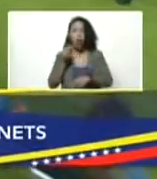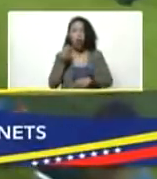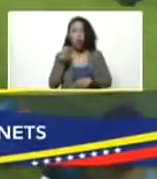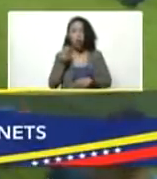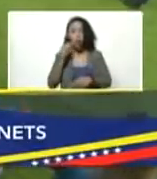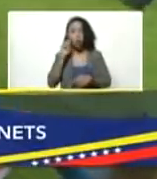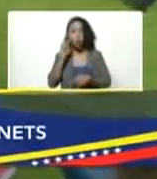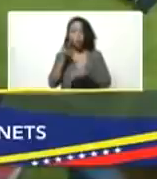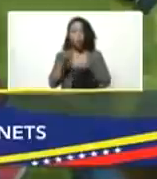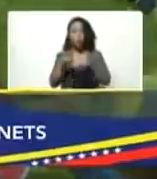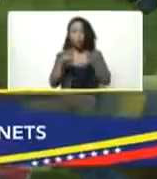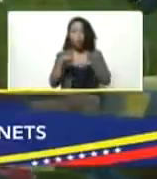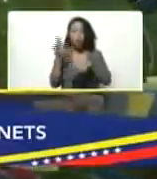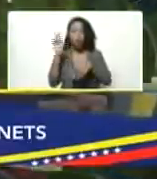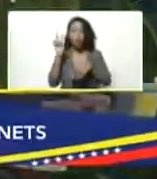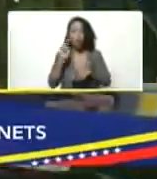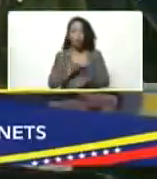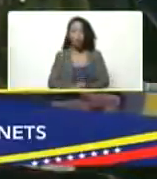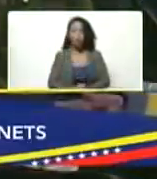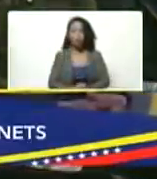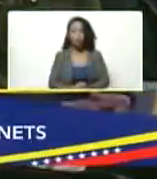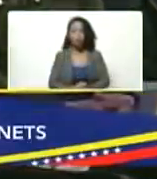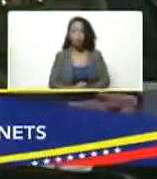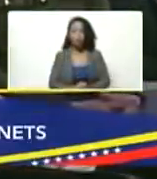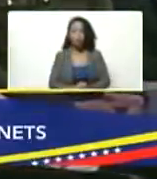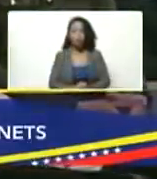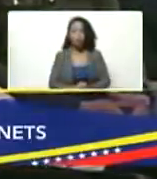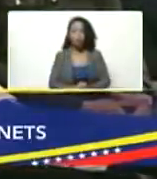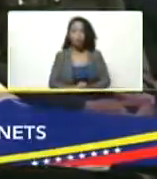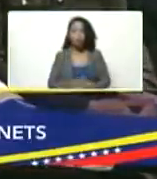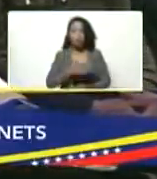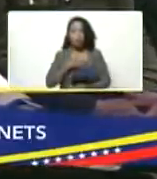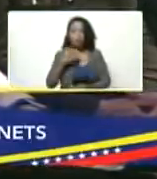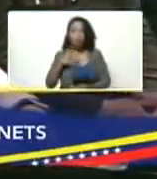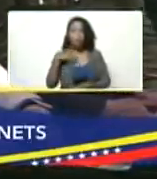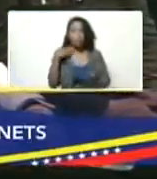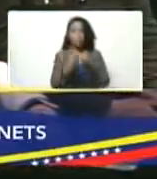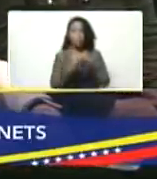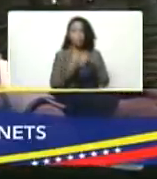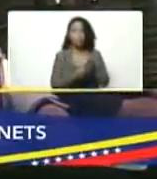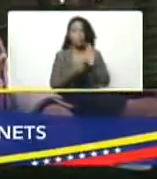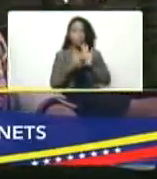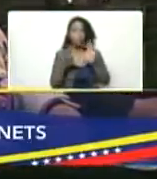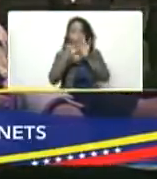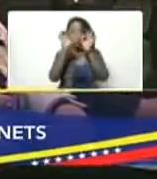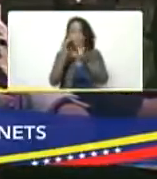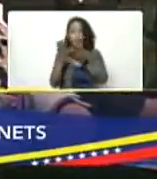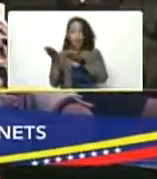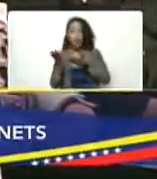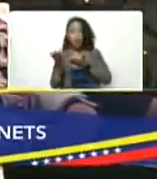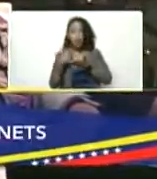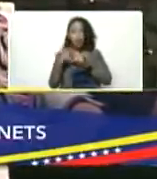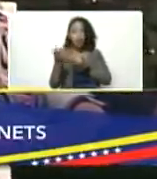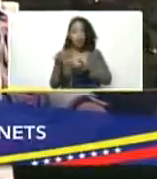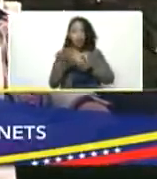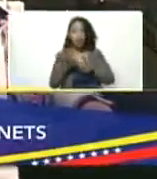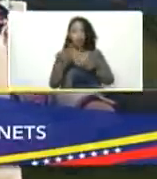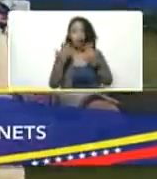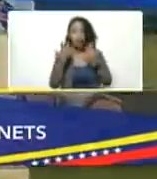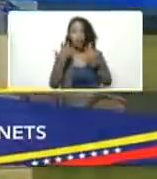lo bello de Venezuela. Quiero mostrar un regalo que recibí en mis